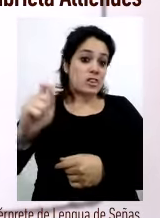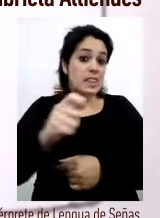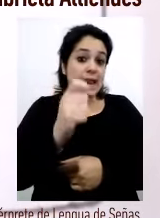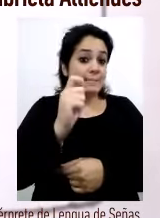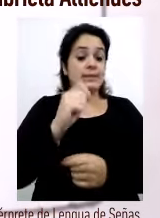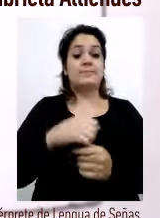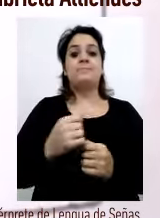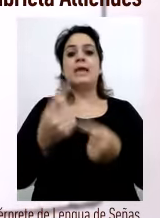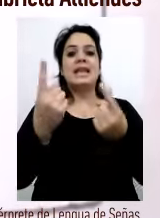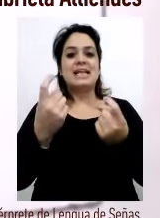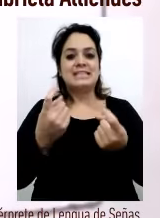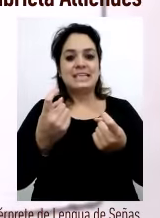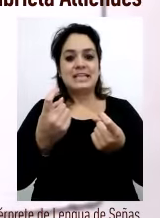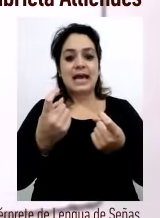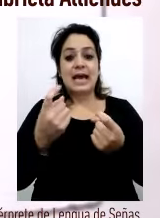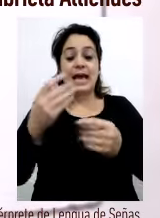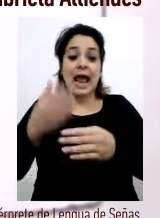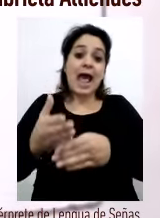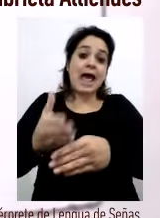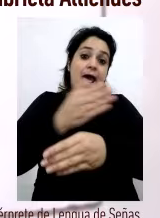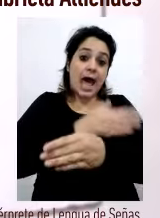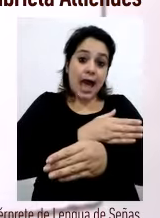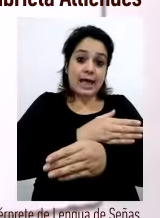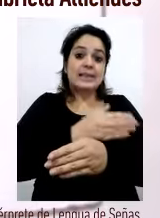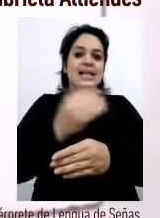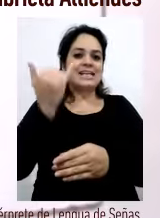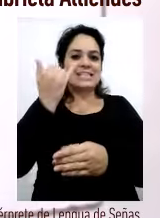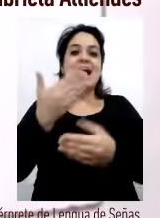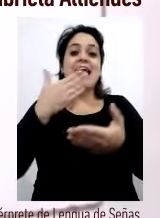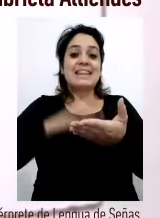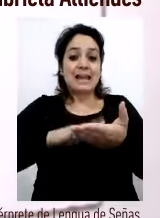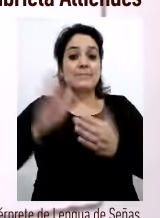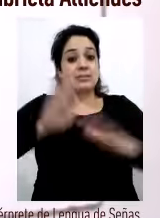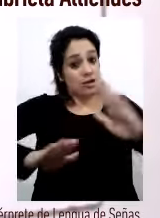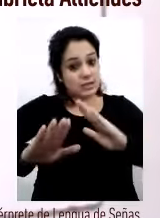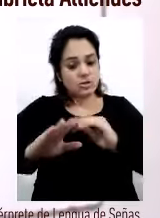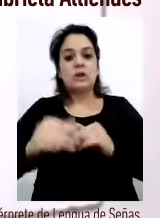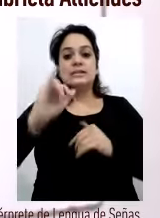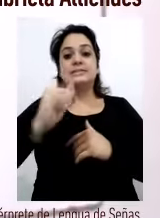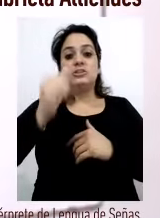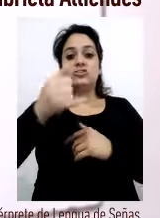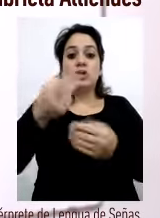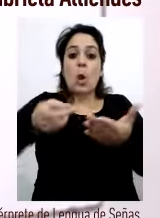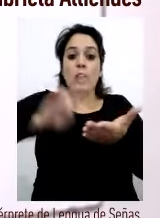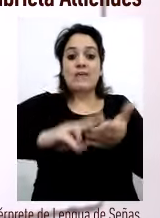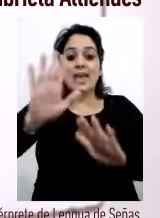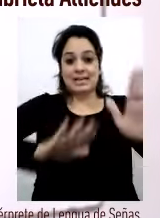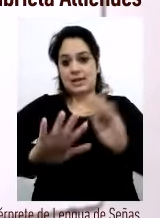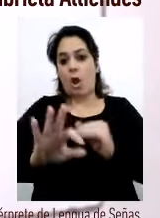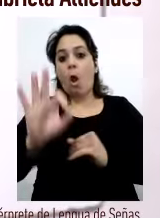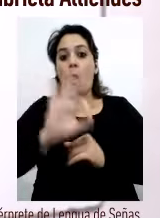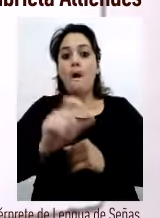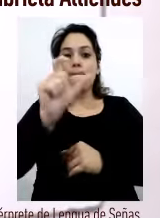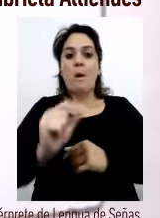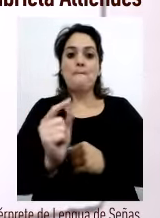de emergencia y que con anterioridad hayan tramitado el permiso, deben renovarlo, como así también